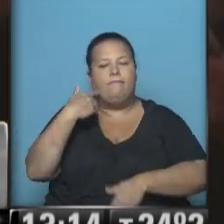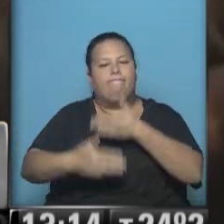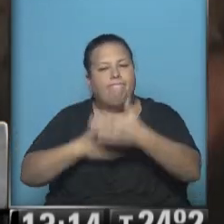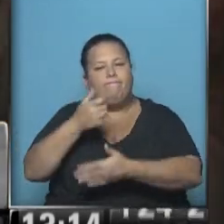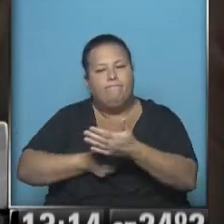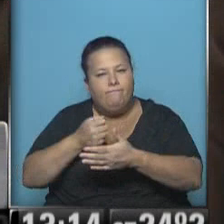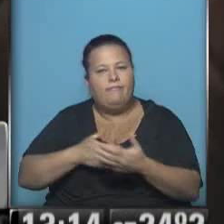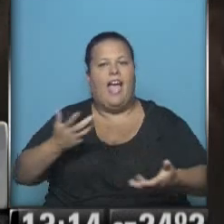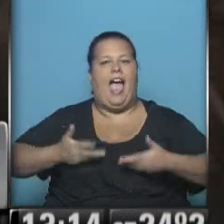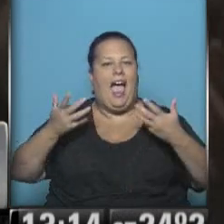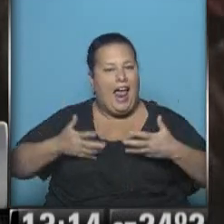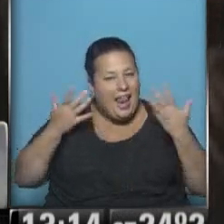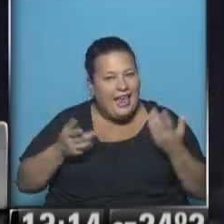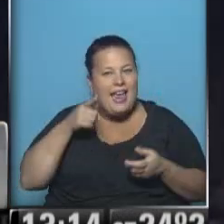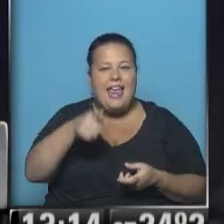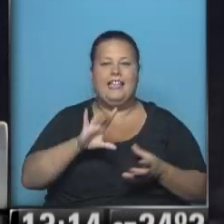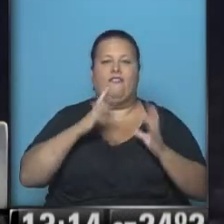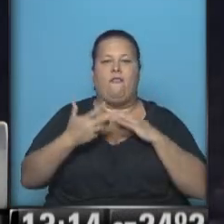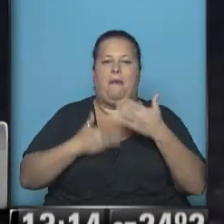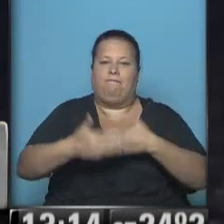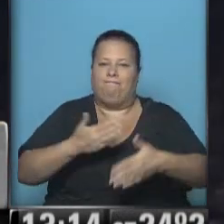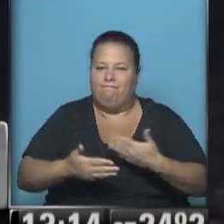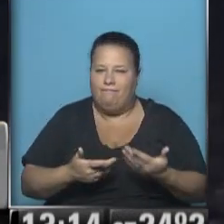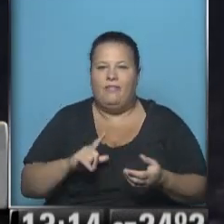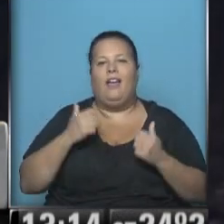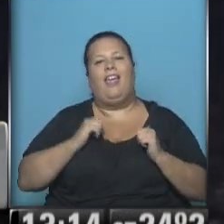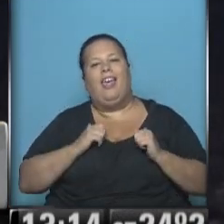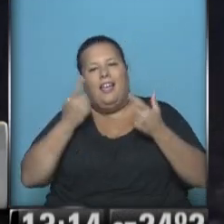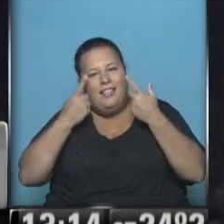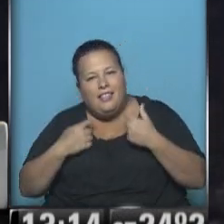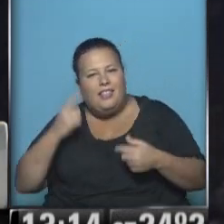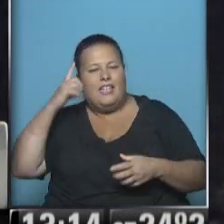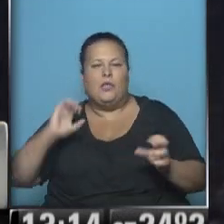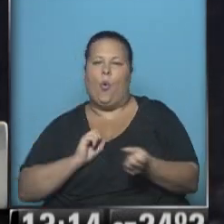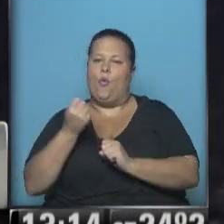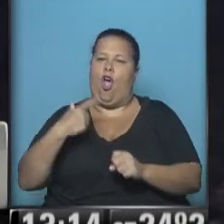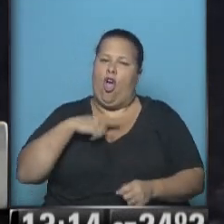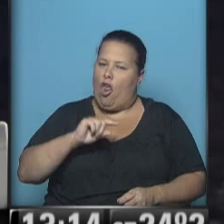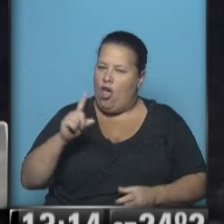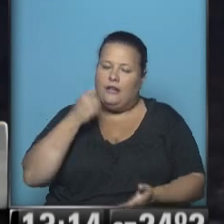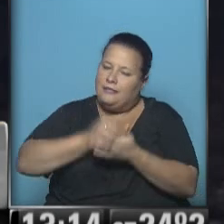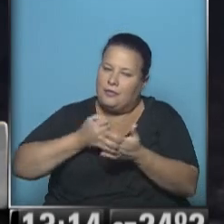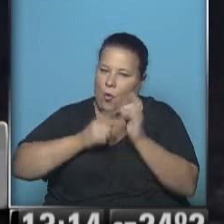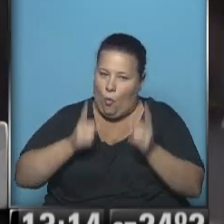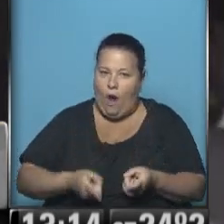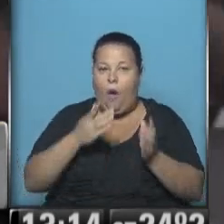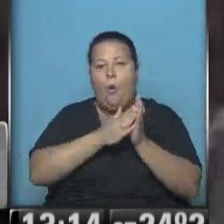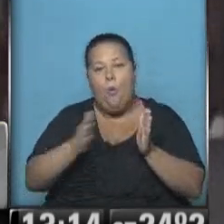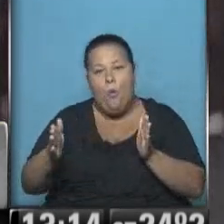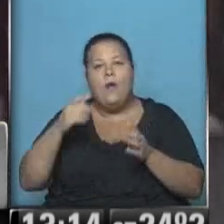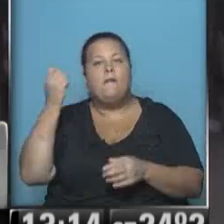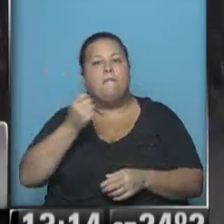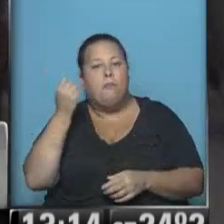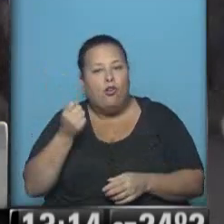este con alegría Ese fue su combustible por supuesto no se quedaron en la tristeza ni en la bronca ni en el dolor de hecho en uno de los pasajes